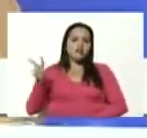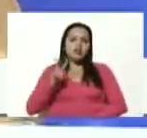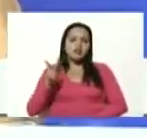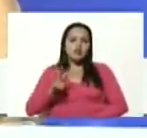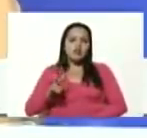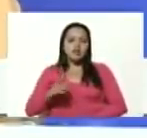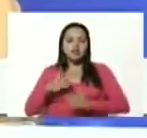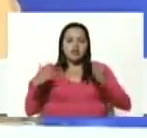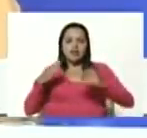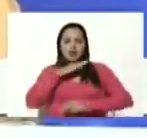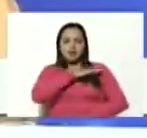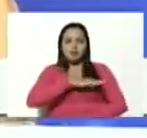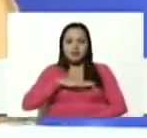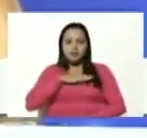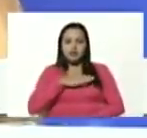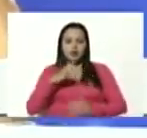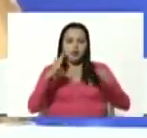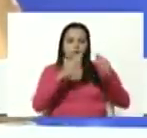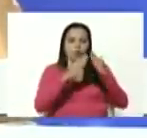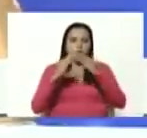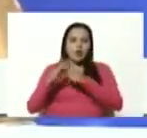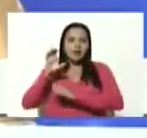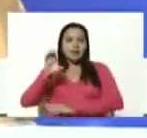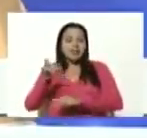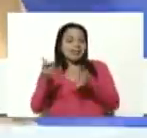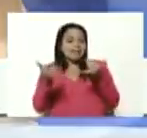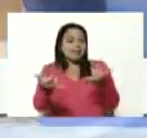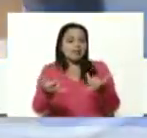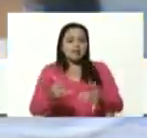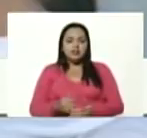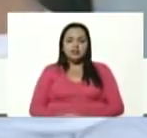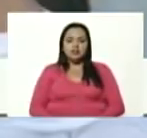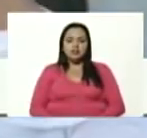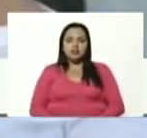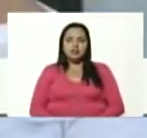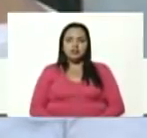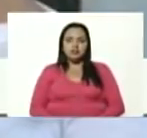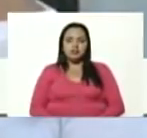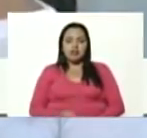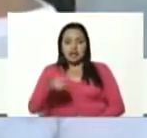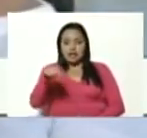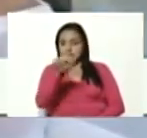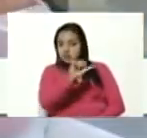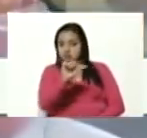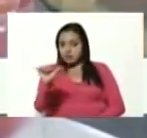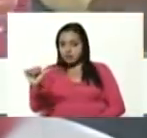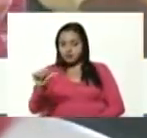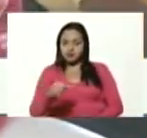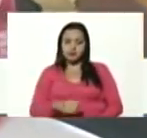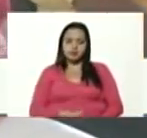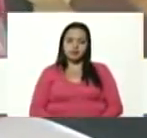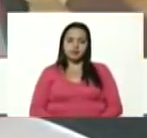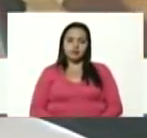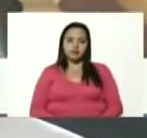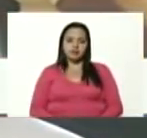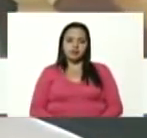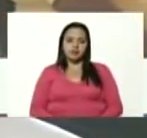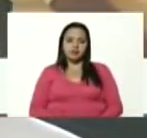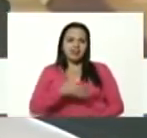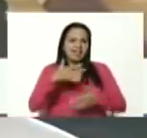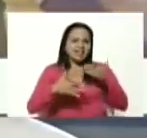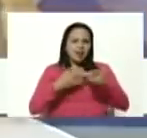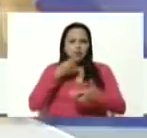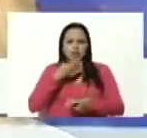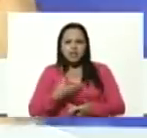gran misión, Hogares de la Patria, ya. Que esta semana, una jornada bonita